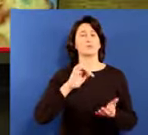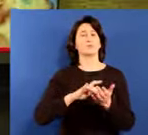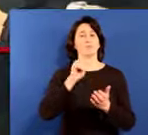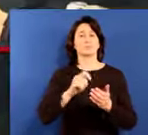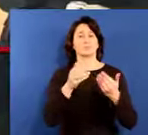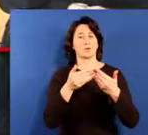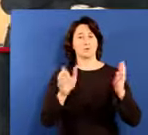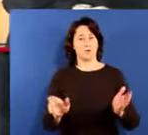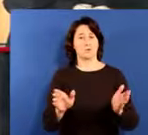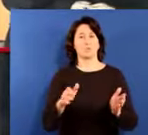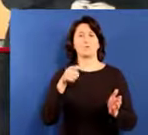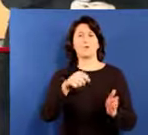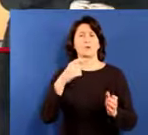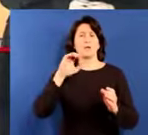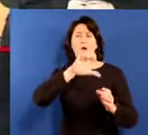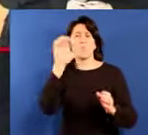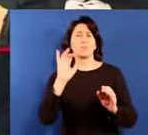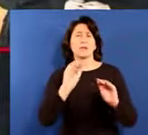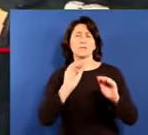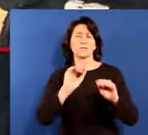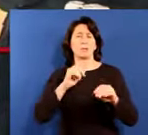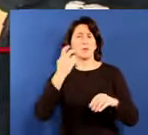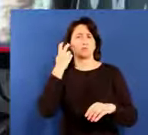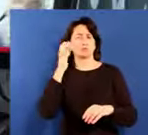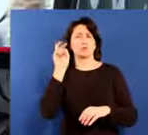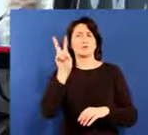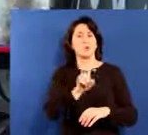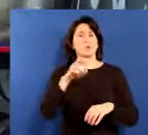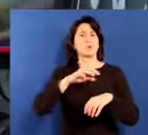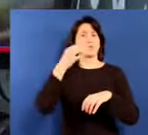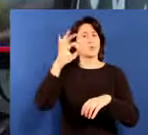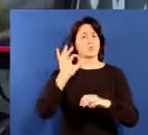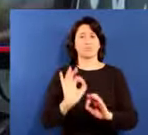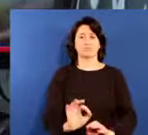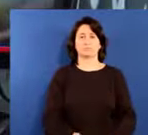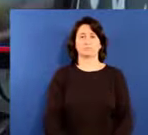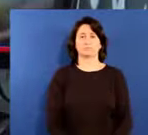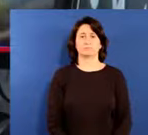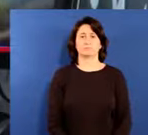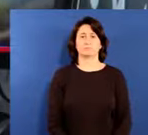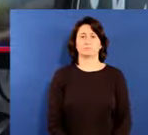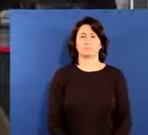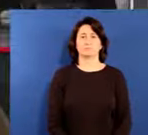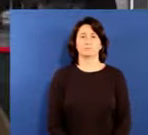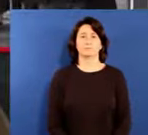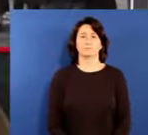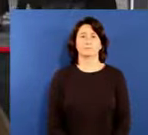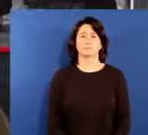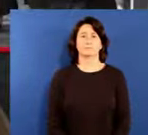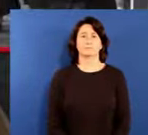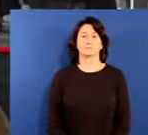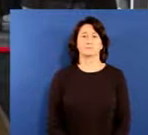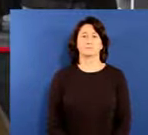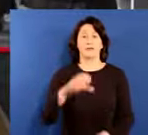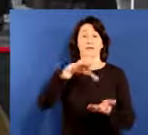estado presente en la primera jornada de visitas a la que han acudido un grupo de escolares de Arteaga y un grupo de personas mayores de